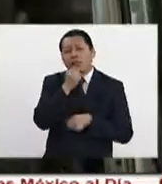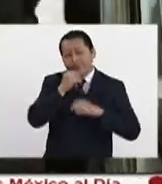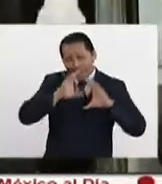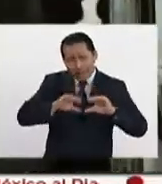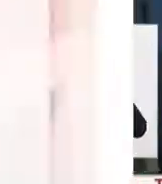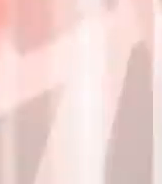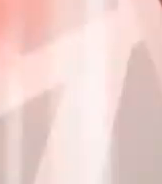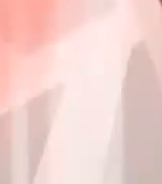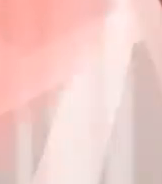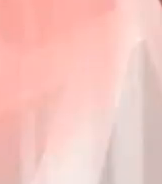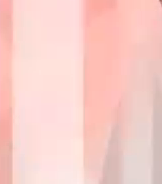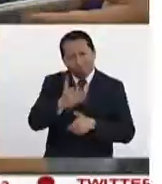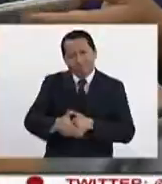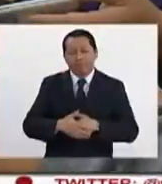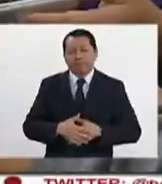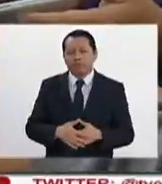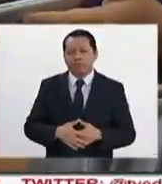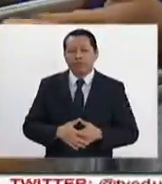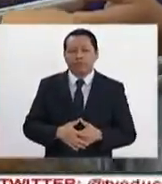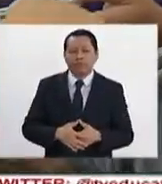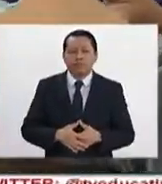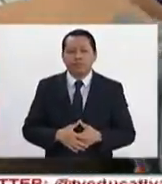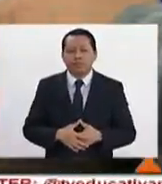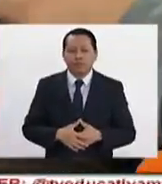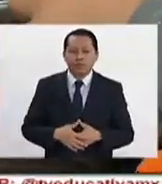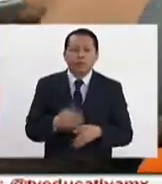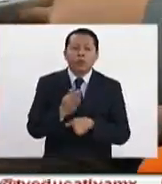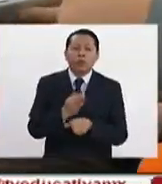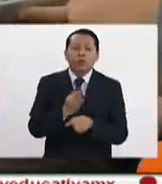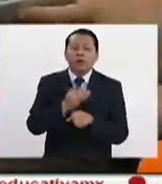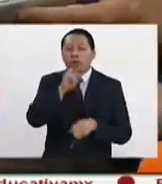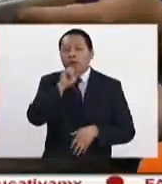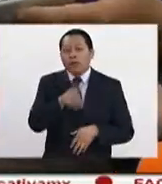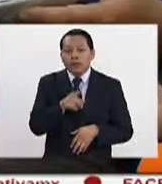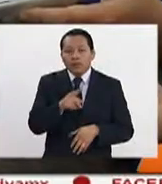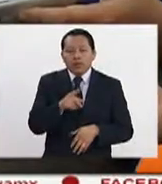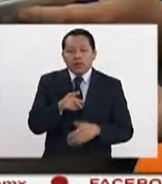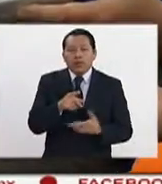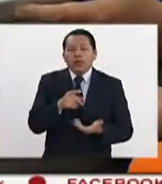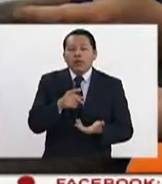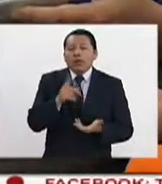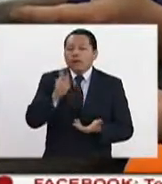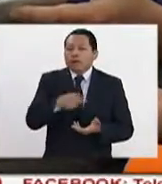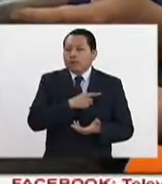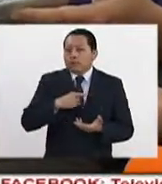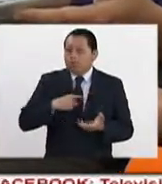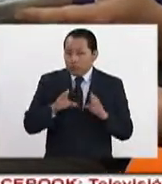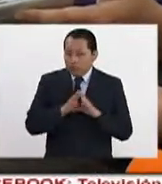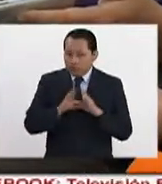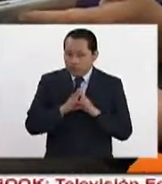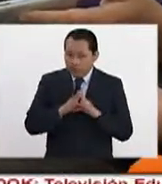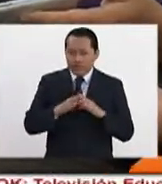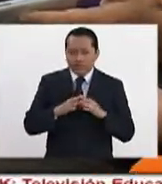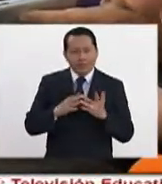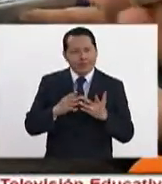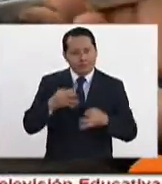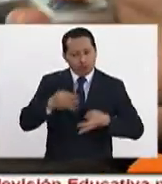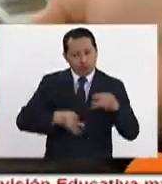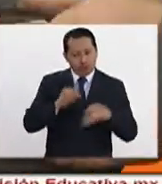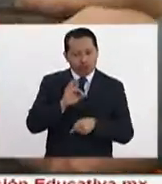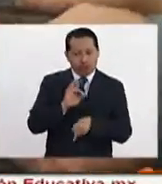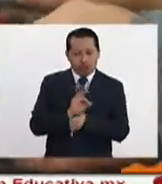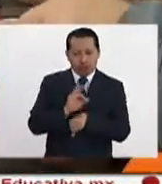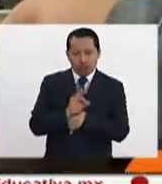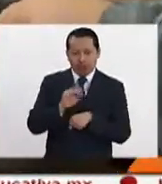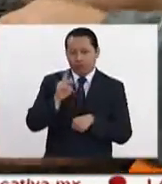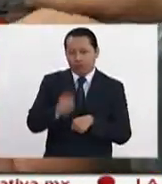país. No es prudente en este momento. En este momento yo lo que creo es que hay que darle certidumbre, certeza jurídica. En